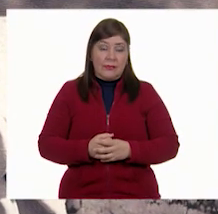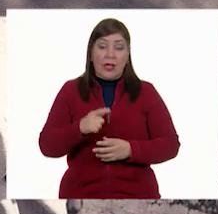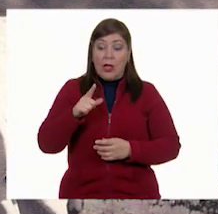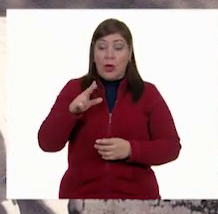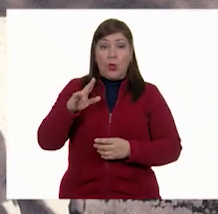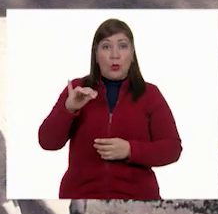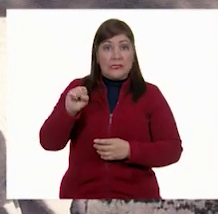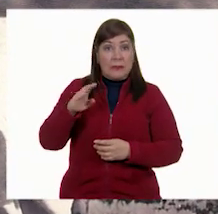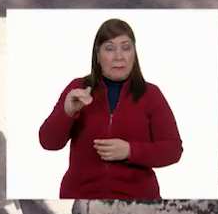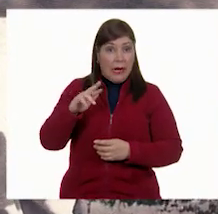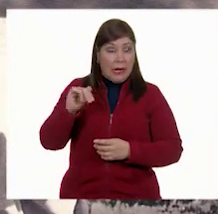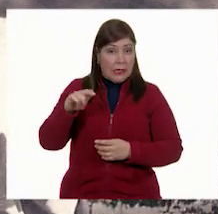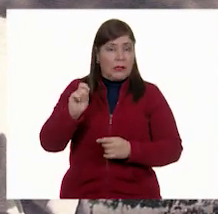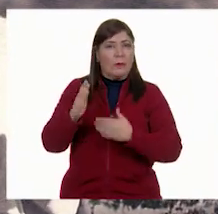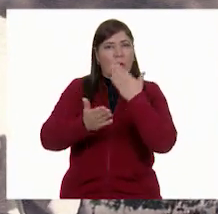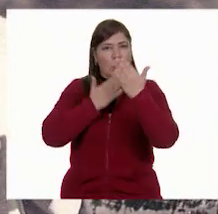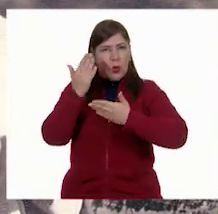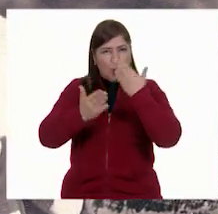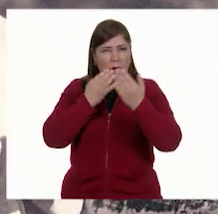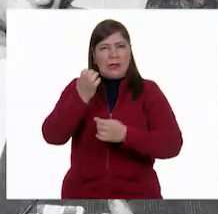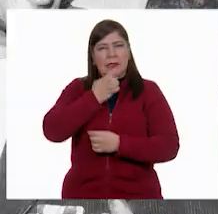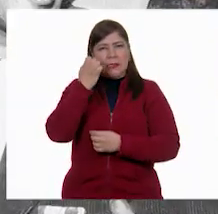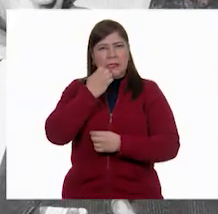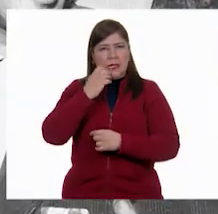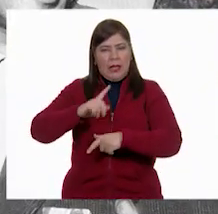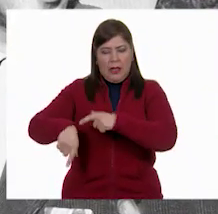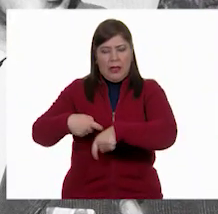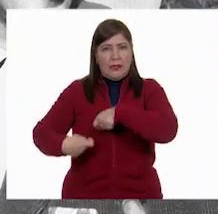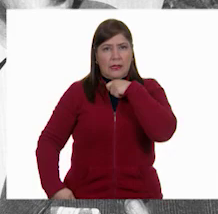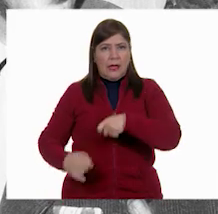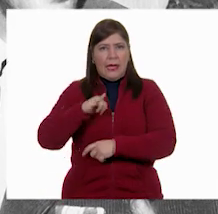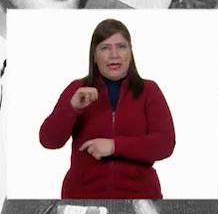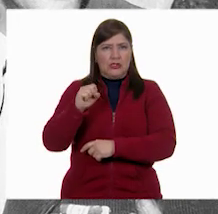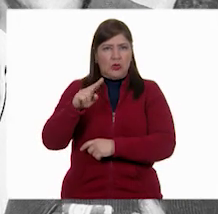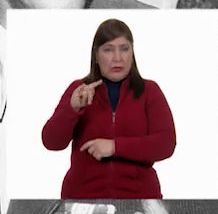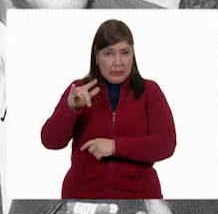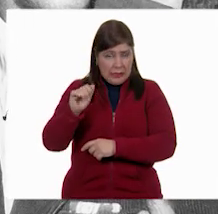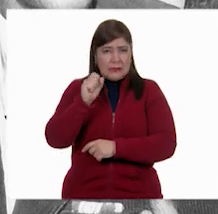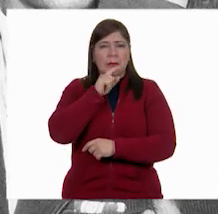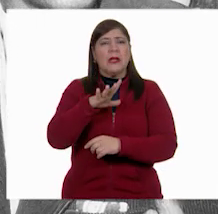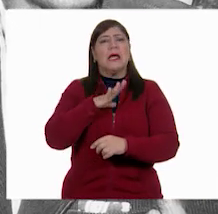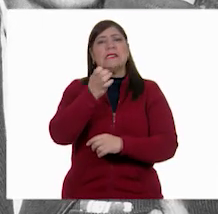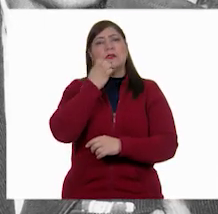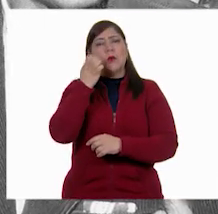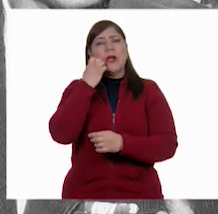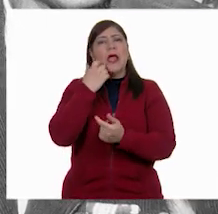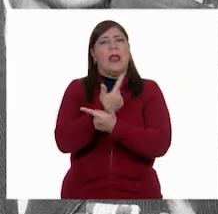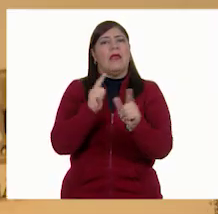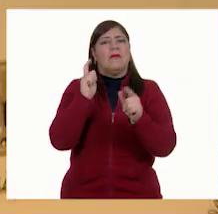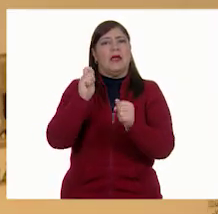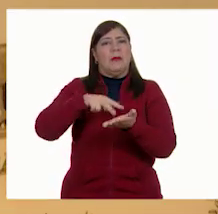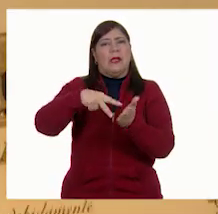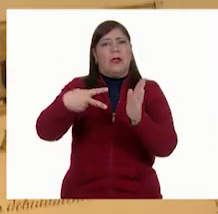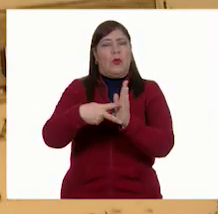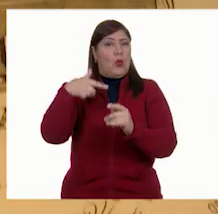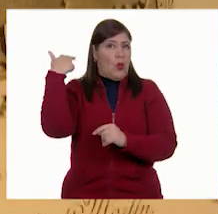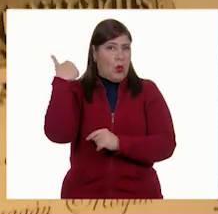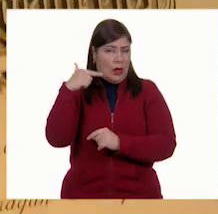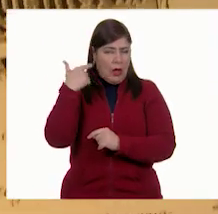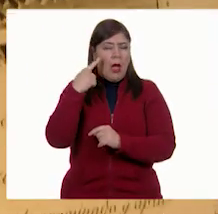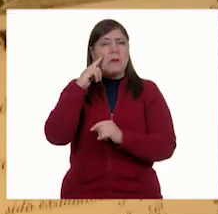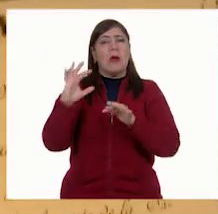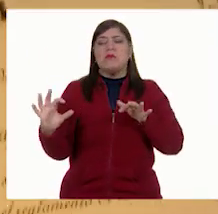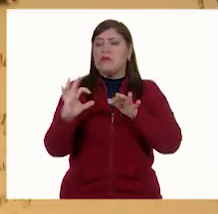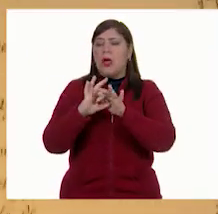Luis Barragán estudió en el Colegio de los Jesuitas y posteriormente en la Escuela Libre de Ingenieros de Guadalajara. Ahí nació su amistad